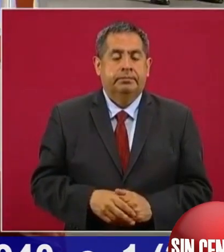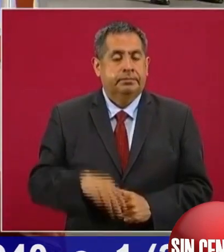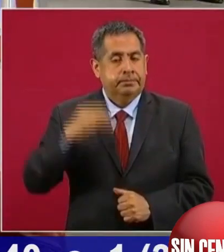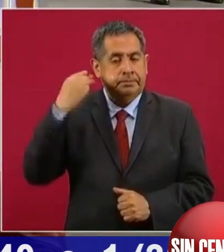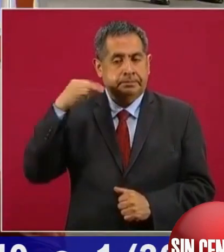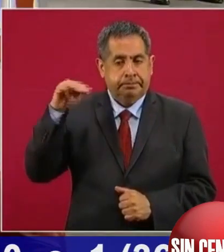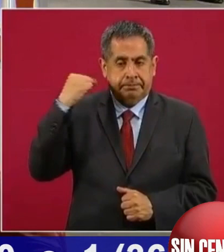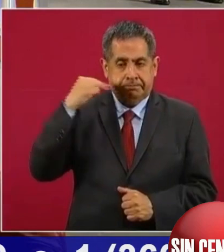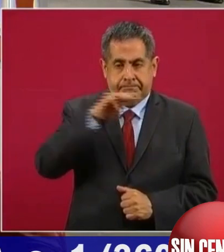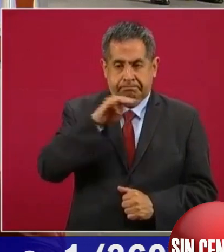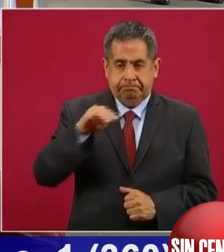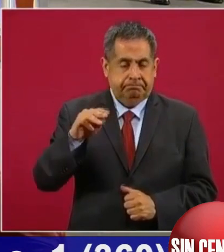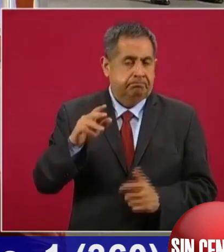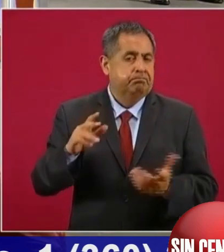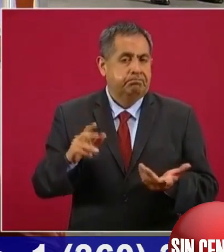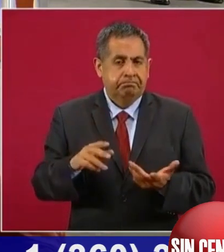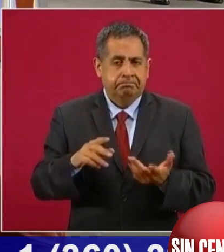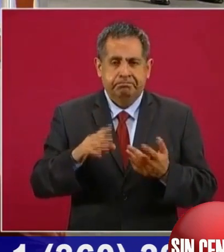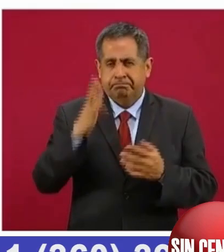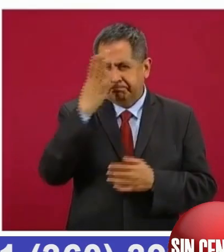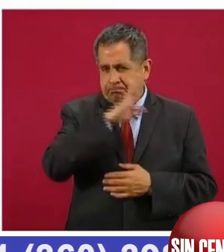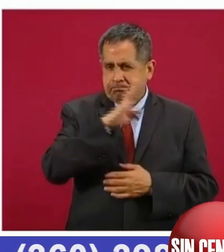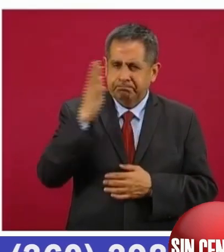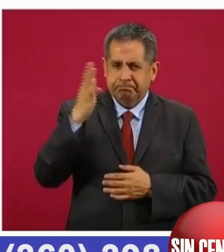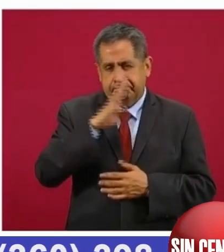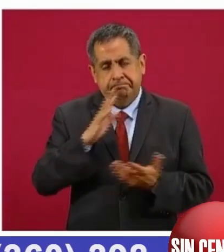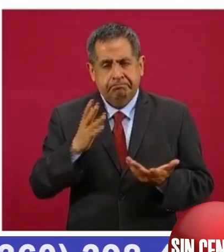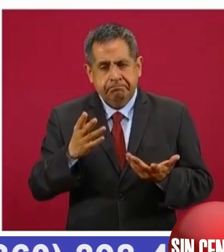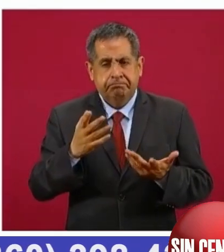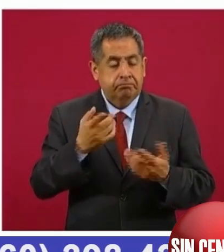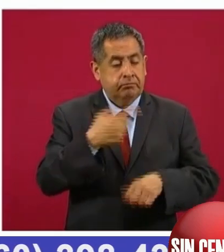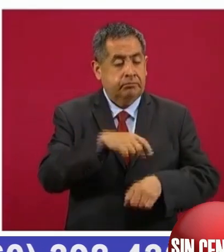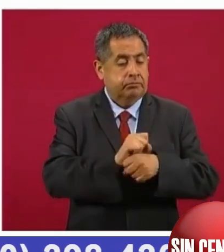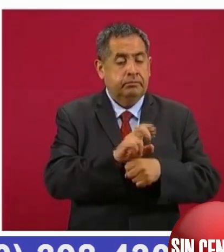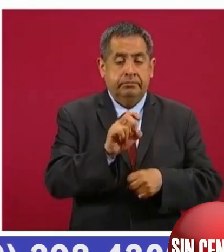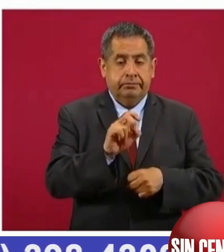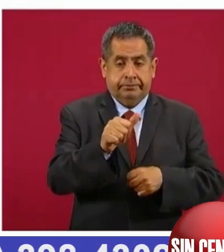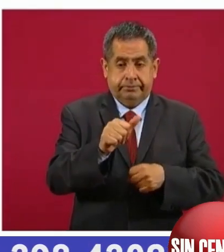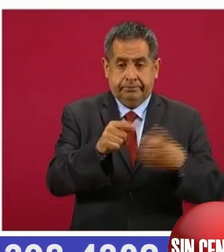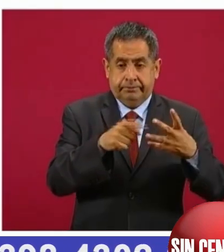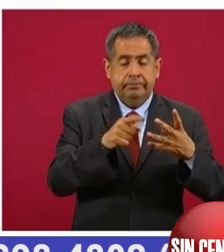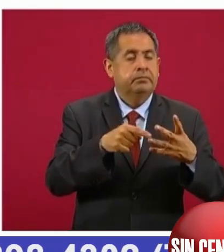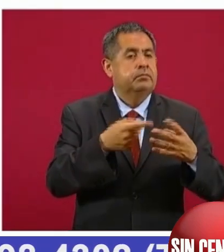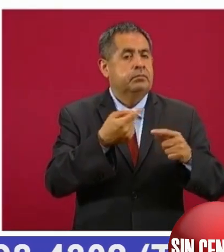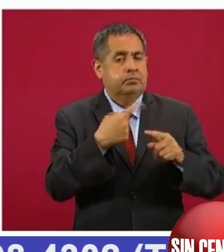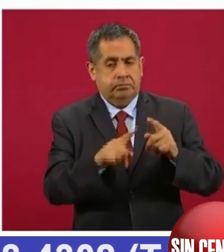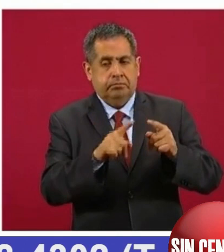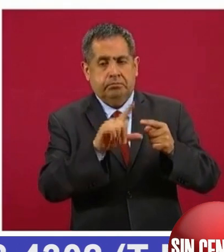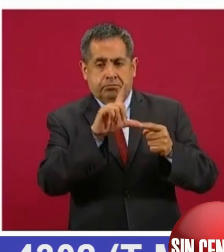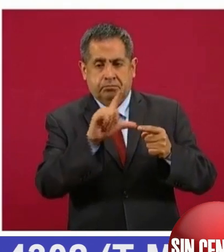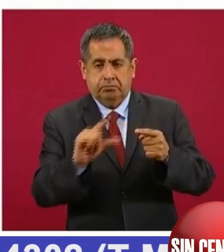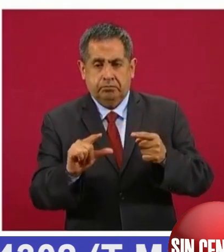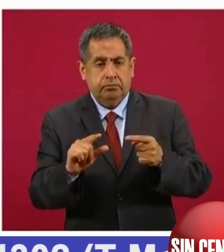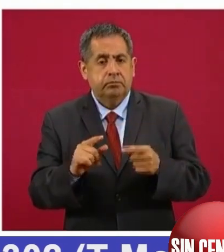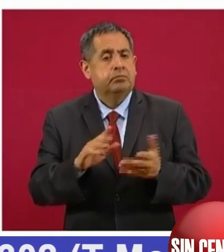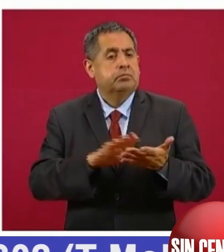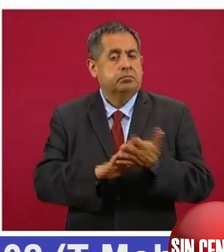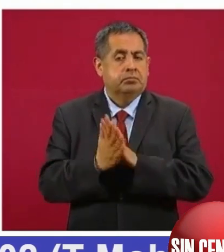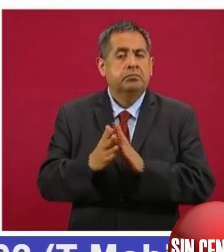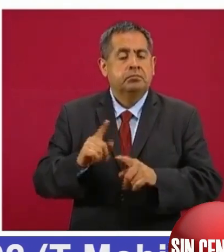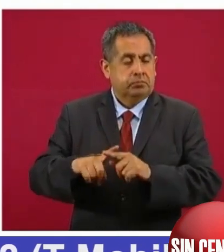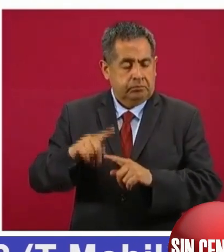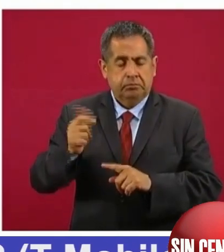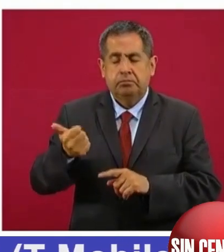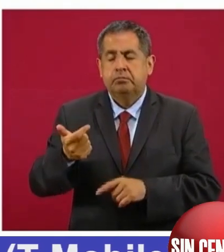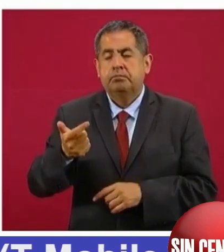Michoacán, también importantes variaciones, pero afortunadamente desde la semana 36 del año una reducción sostenida, pasó a semáforo amarillo a partir de